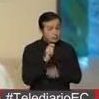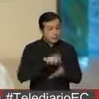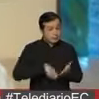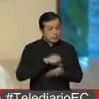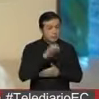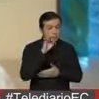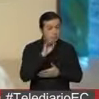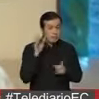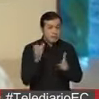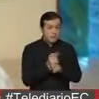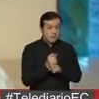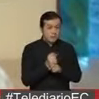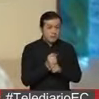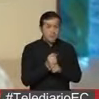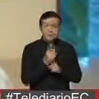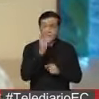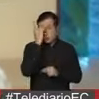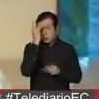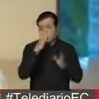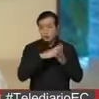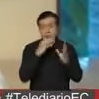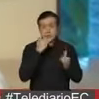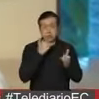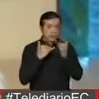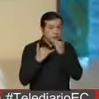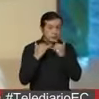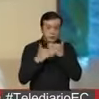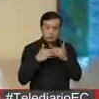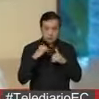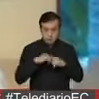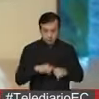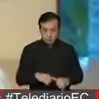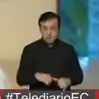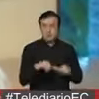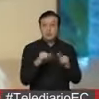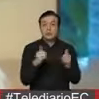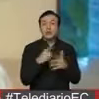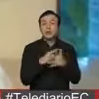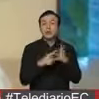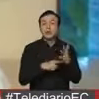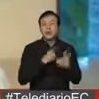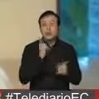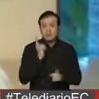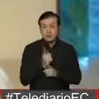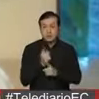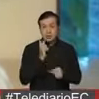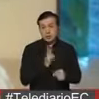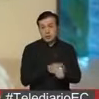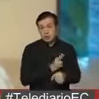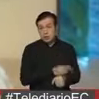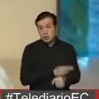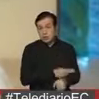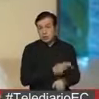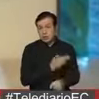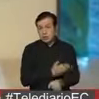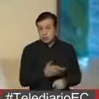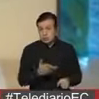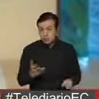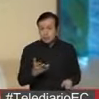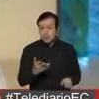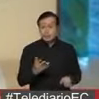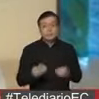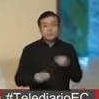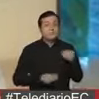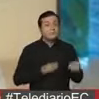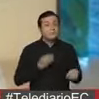vamos a lograr corregir ese mal endeudamiento para que sea sostenible, pero ahora tenemos que corregir el exceso de gasto. Caso contrario, lo